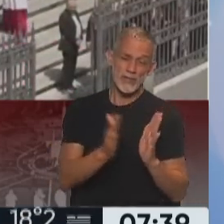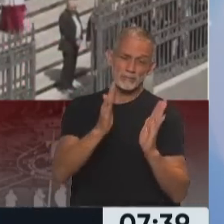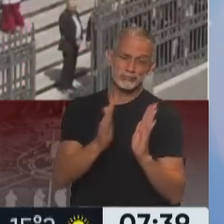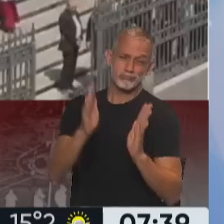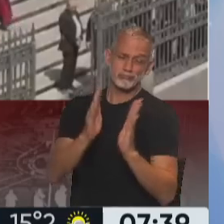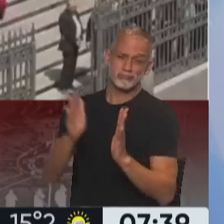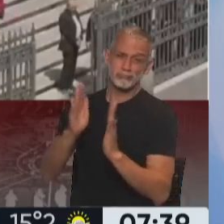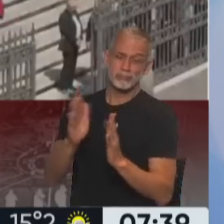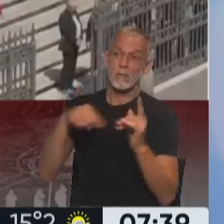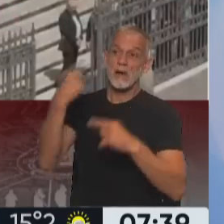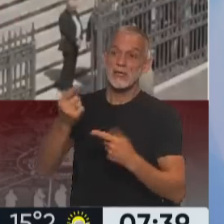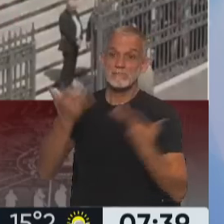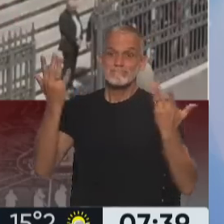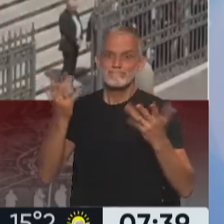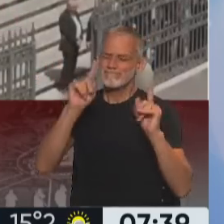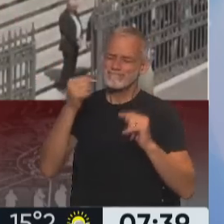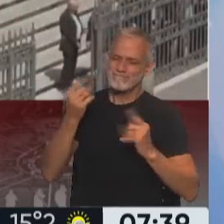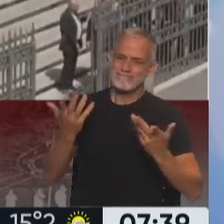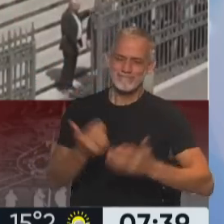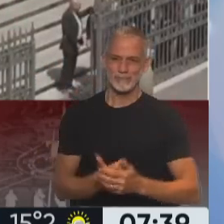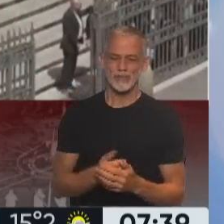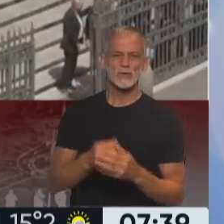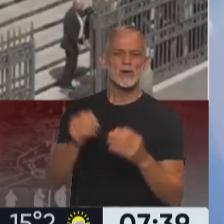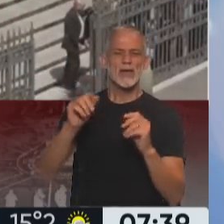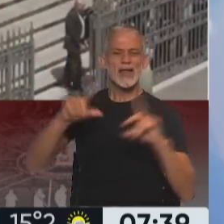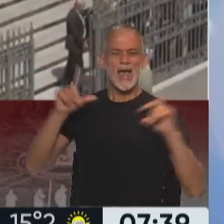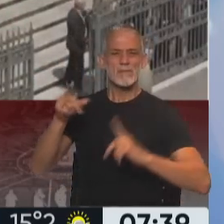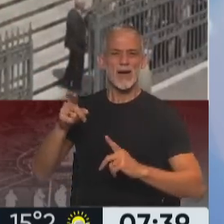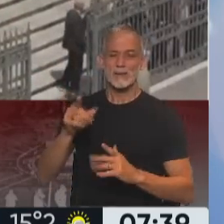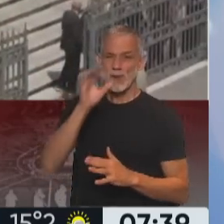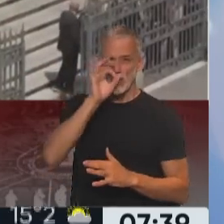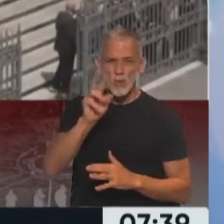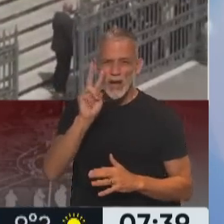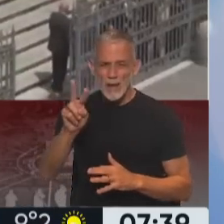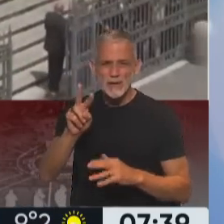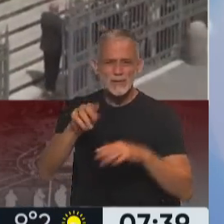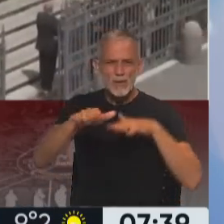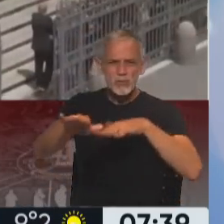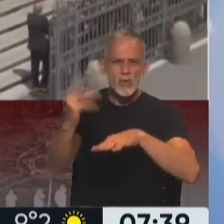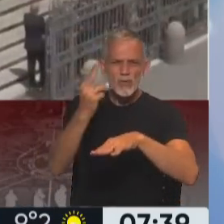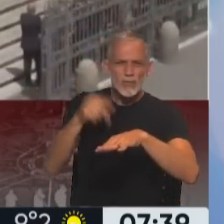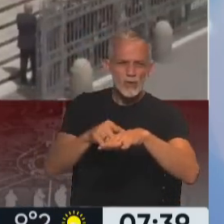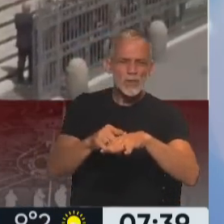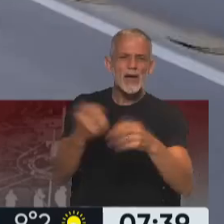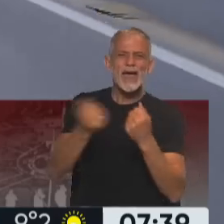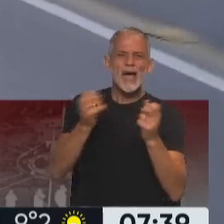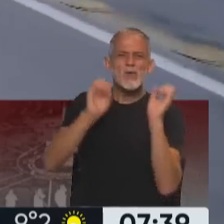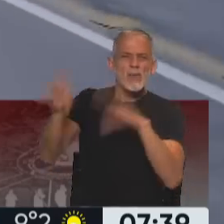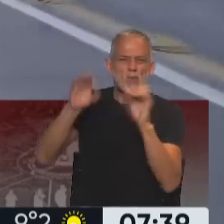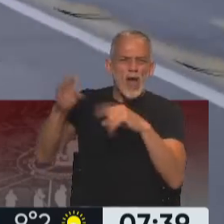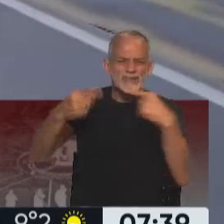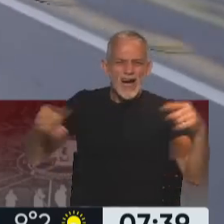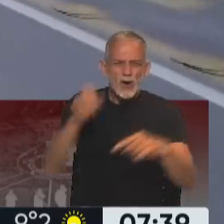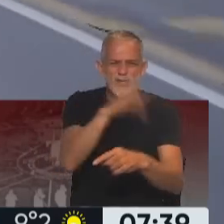¿no? Claro, y la imagen que popularizó tanto él. Claro. Nunca vi detrás de un cortejo fúnebre el camión de mudanza con las cosas